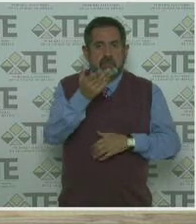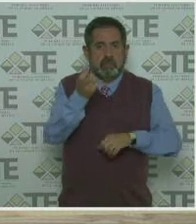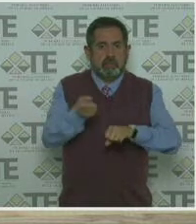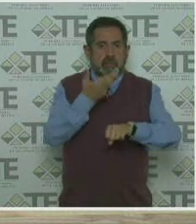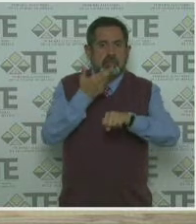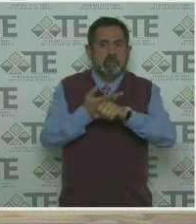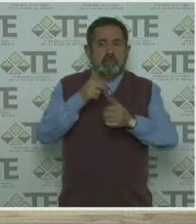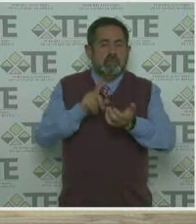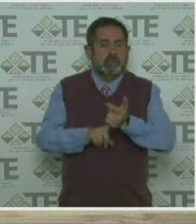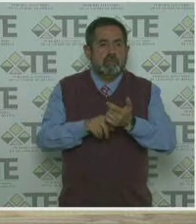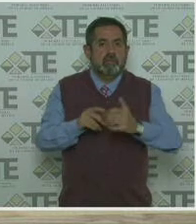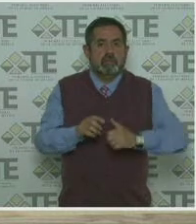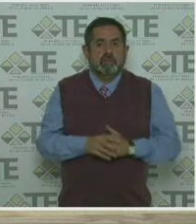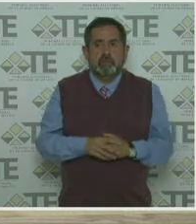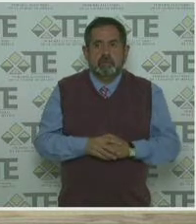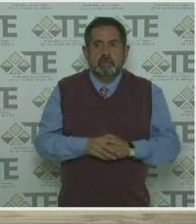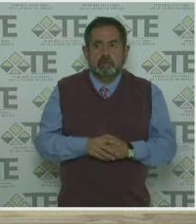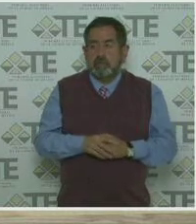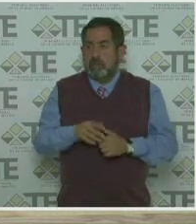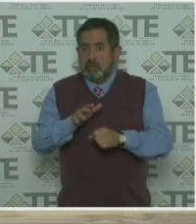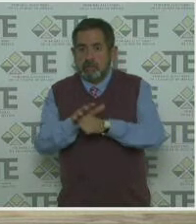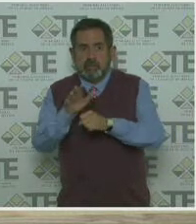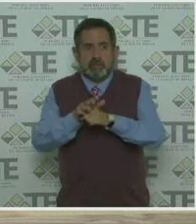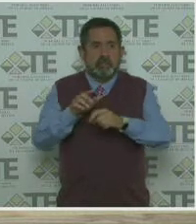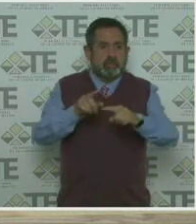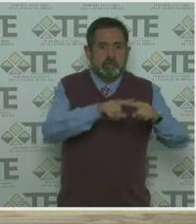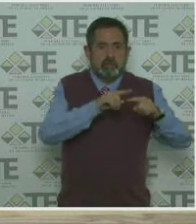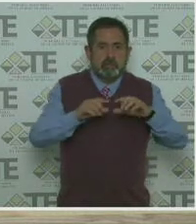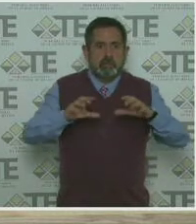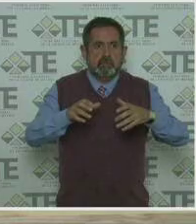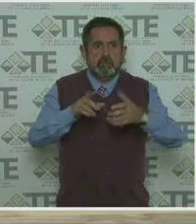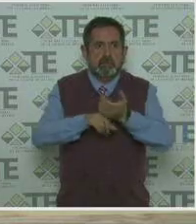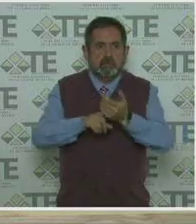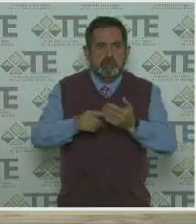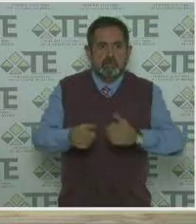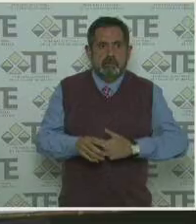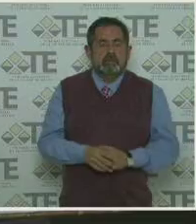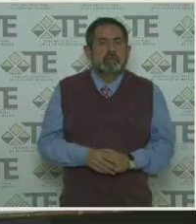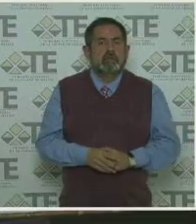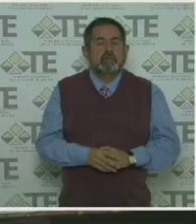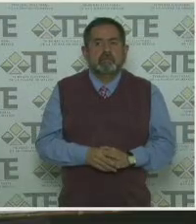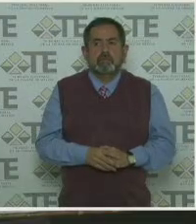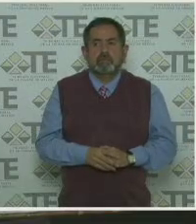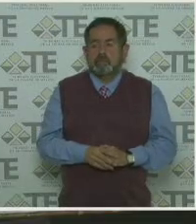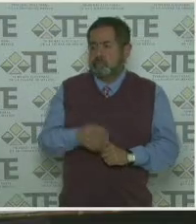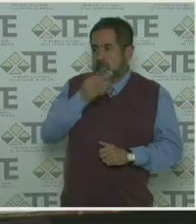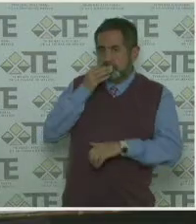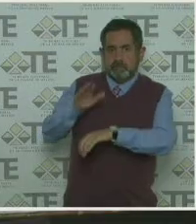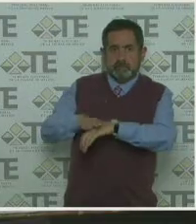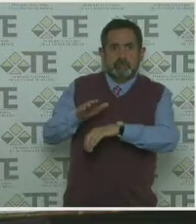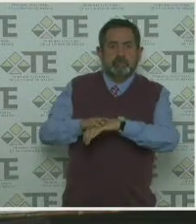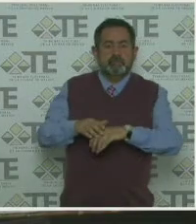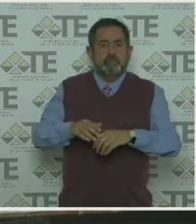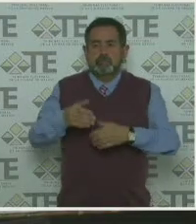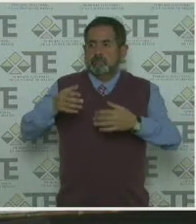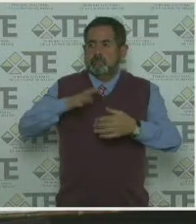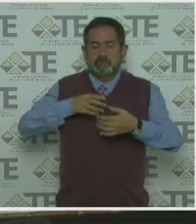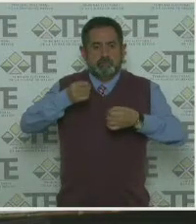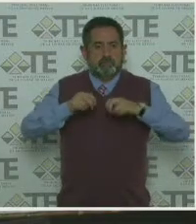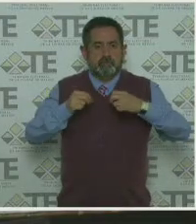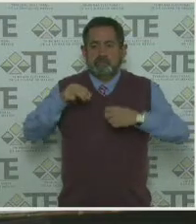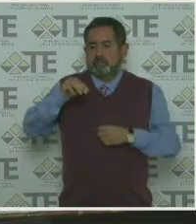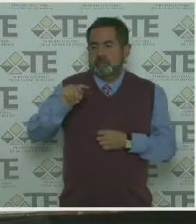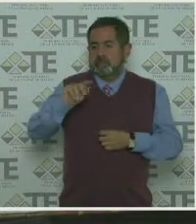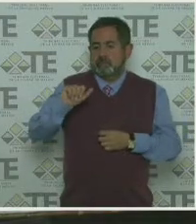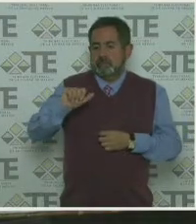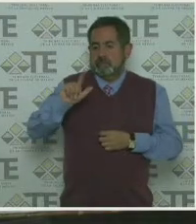al secretario general se sirva a indicar si existe el quórum para llevarla a cabo. Le informo que se encuentran presentes las magistradas Marta